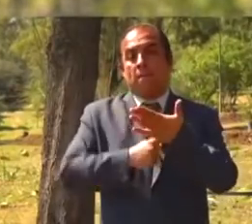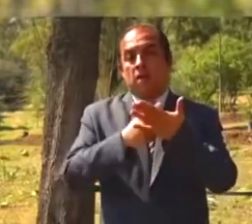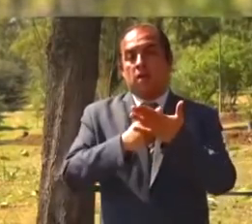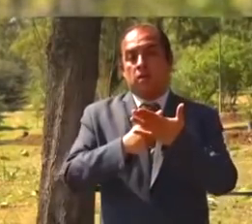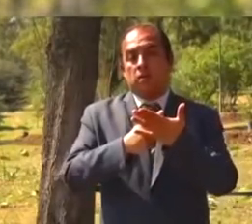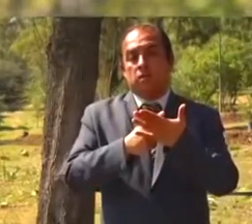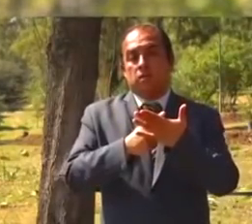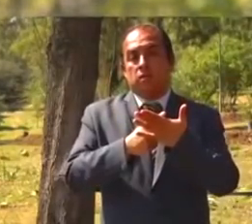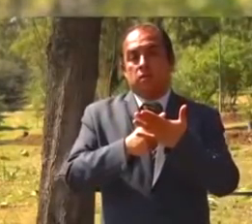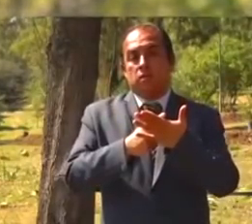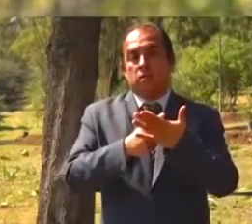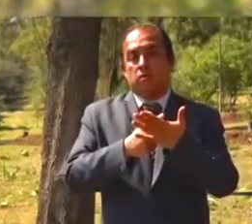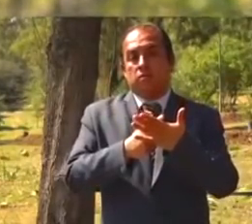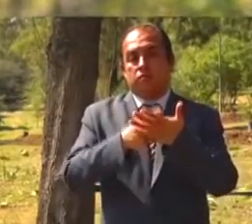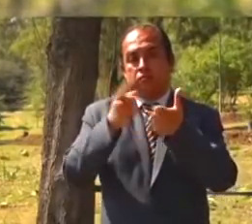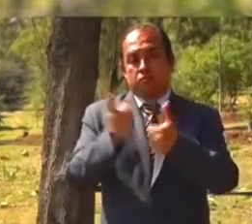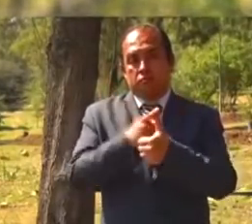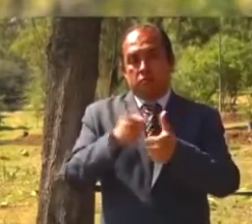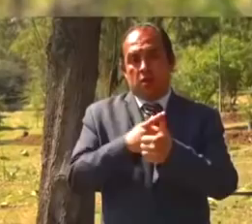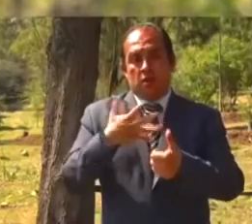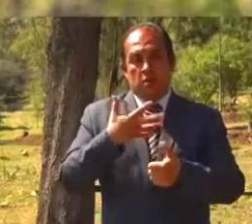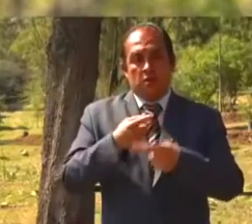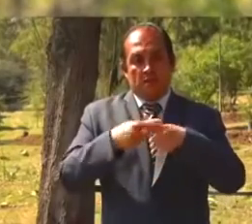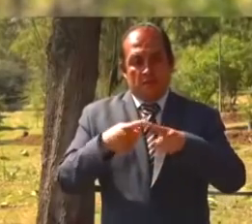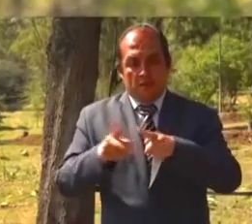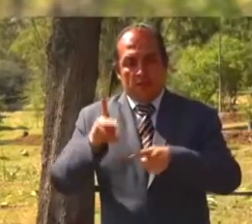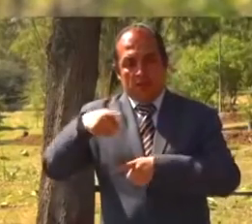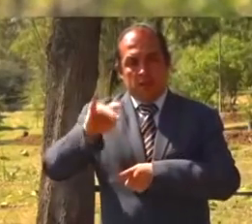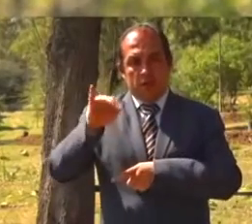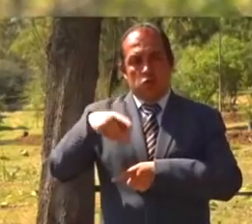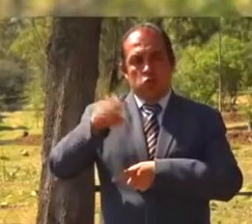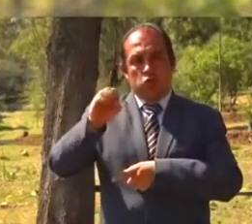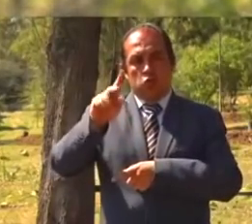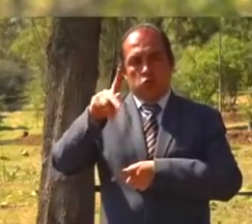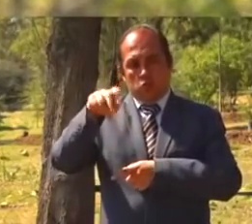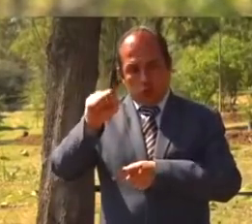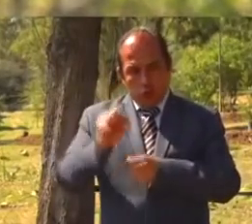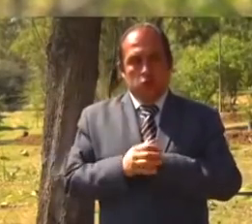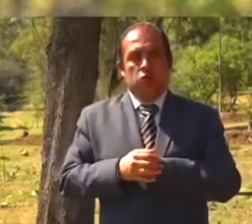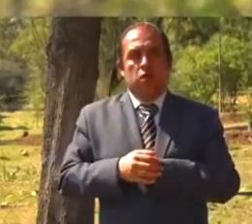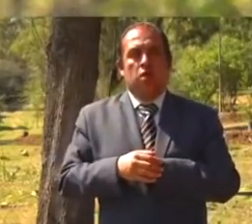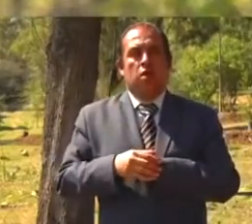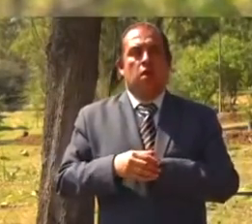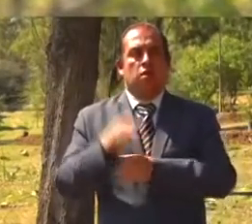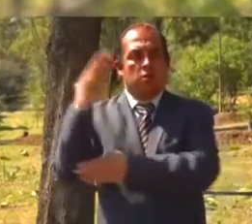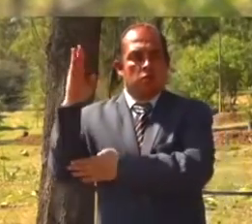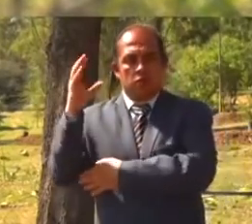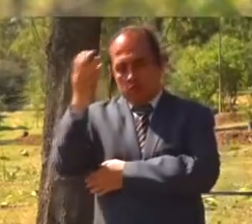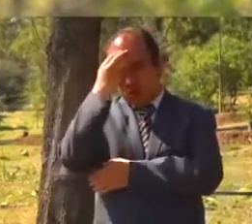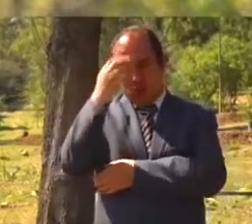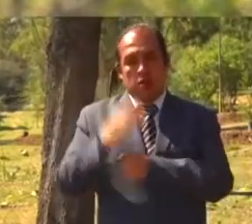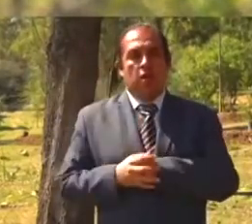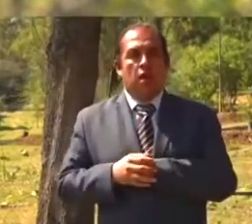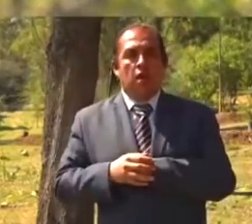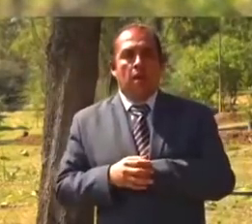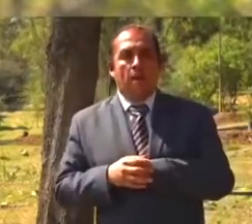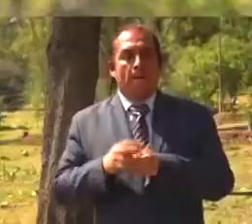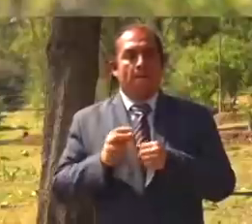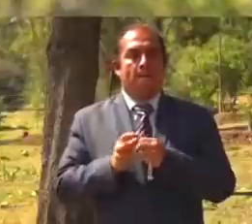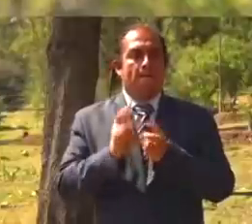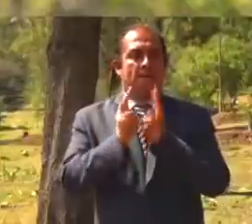maestro, pero hay distintas kioscos en todo el bosque de Chapultepec que están consultando vecinos, que